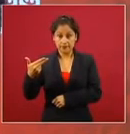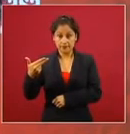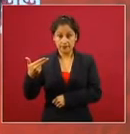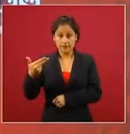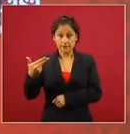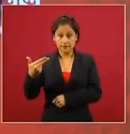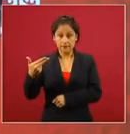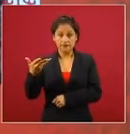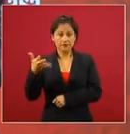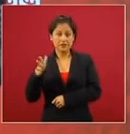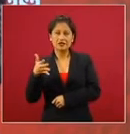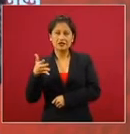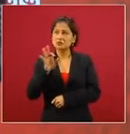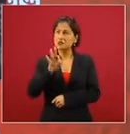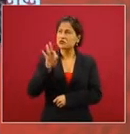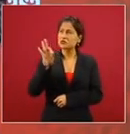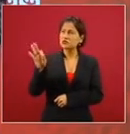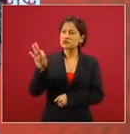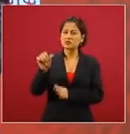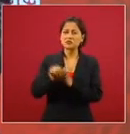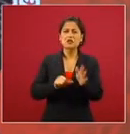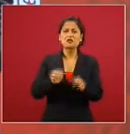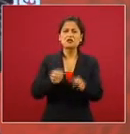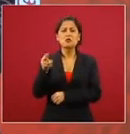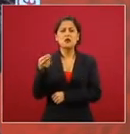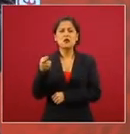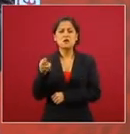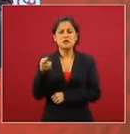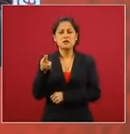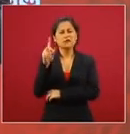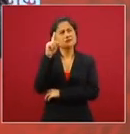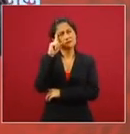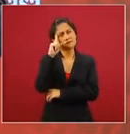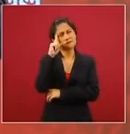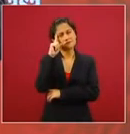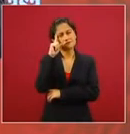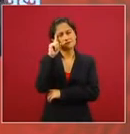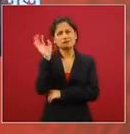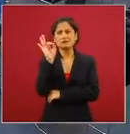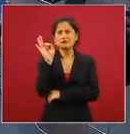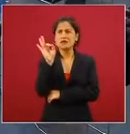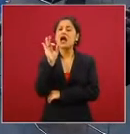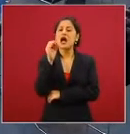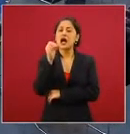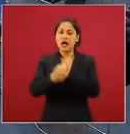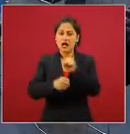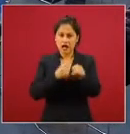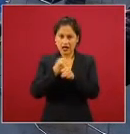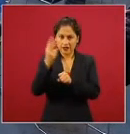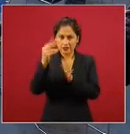Como en noviembre del, ¿qué será?, 2012.